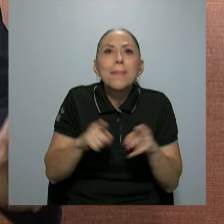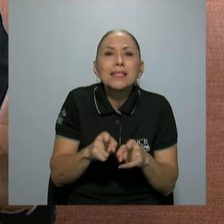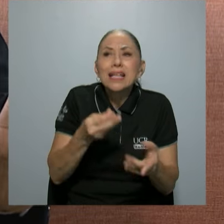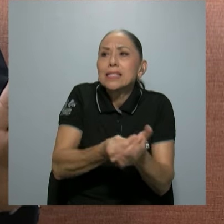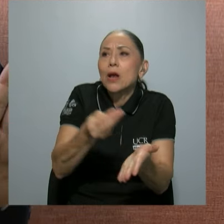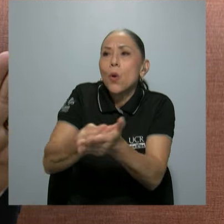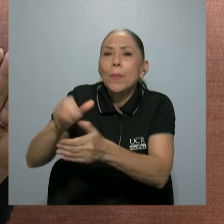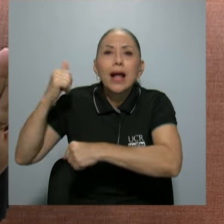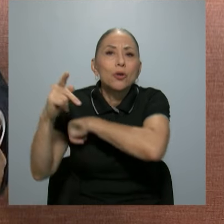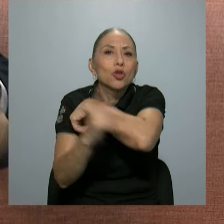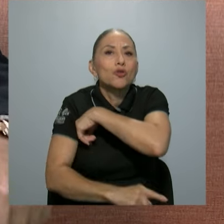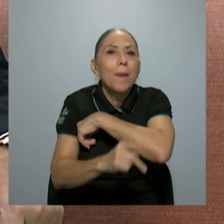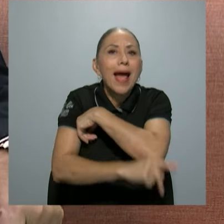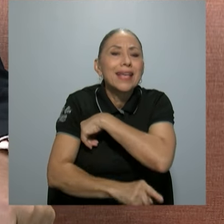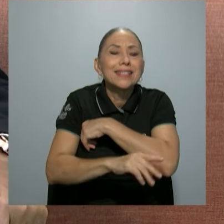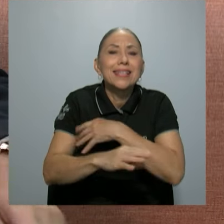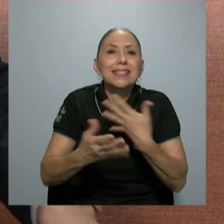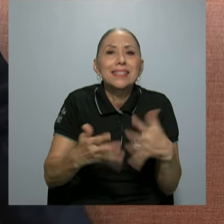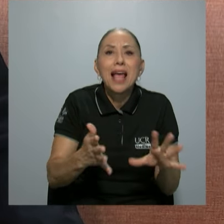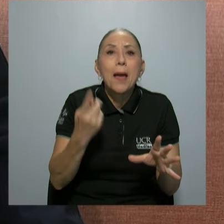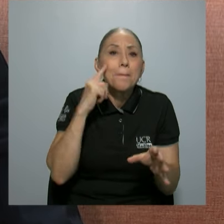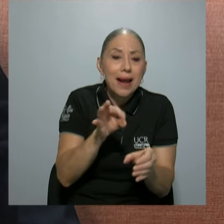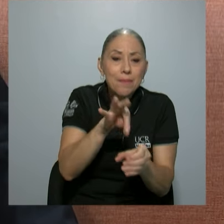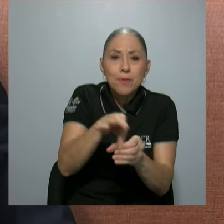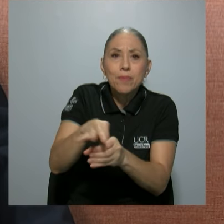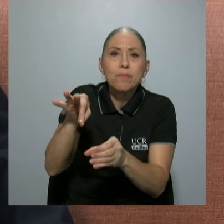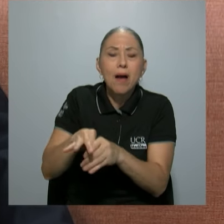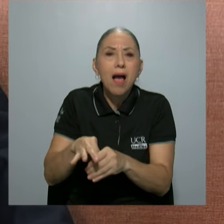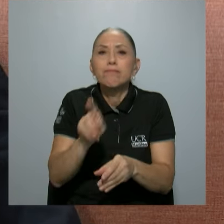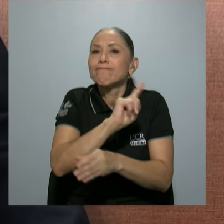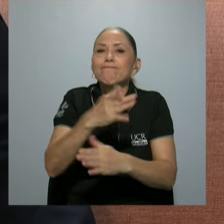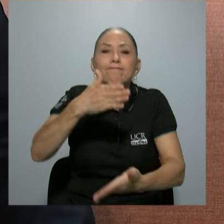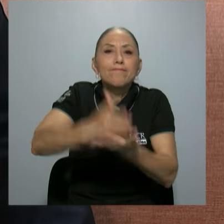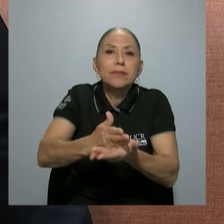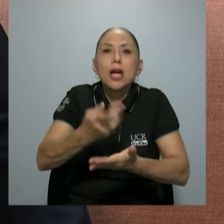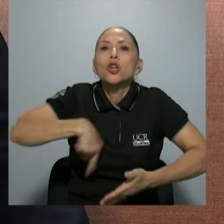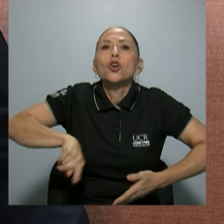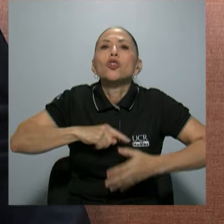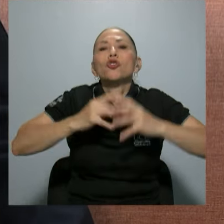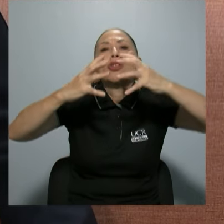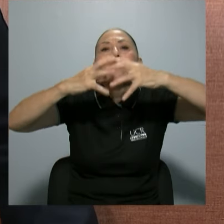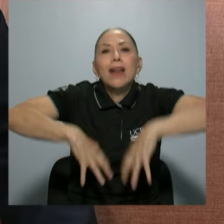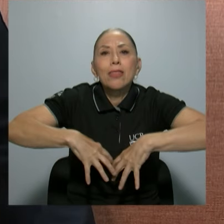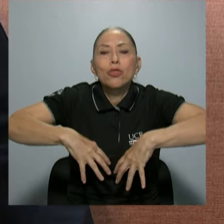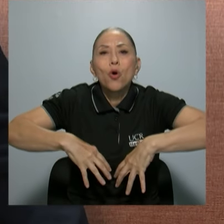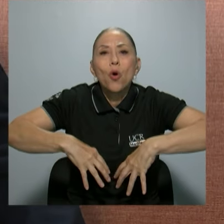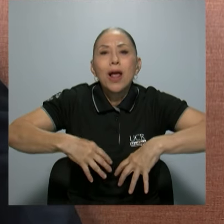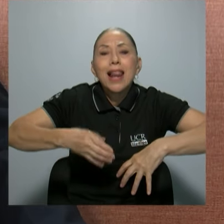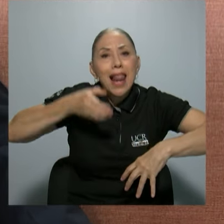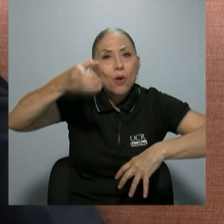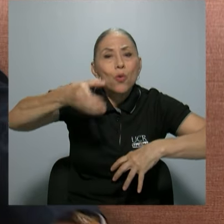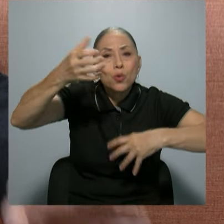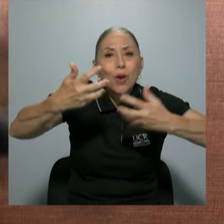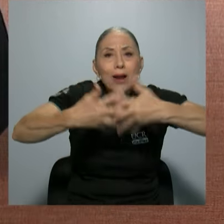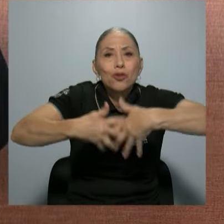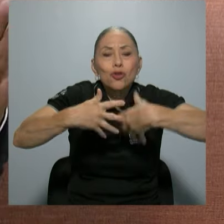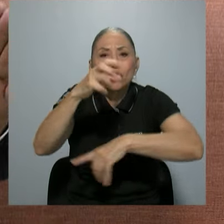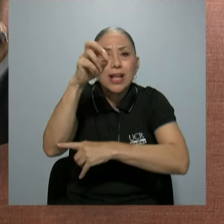agroindustriales. Voy a detener eso. Estamos quebrando la cultura productiva costarricense, la cultura agroindustrial. Estamos destruyendo al